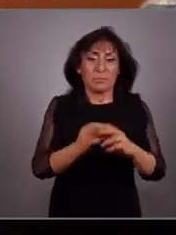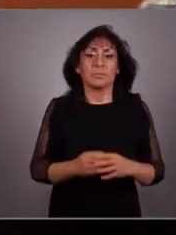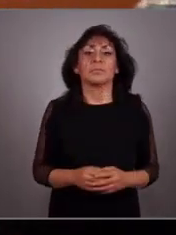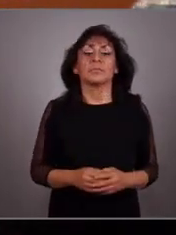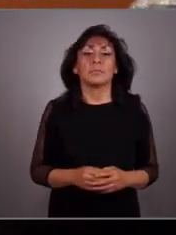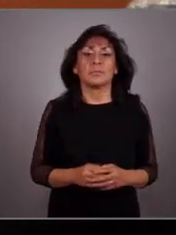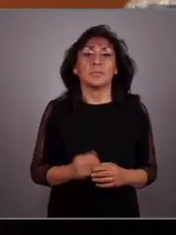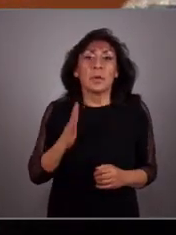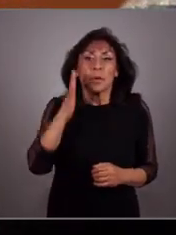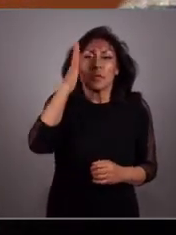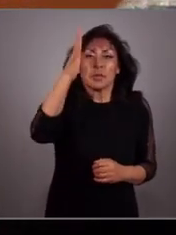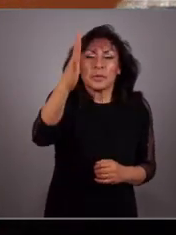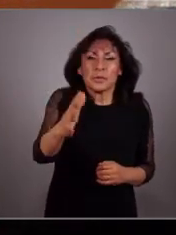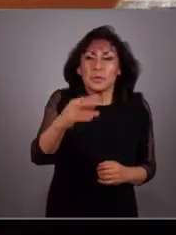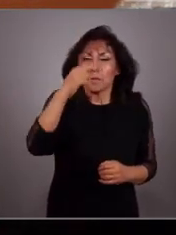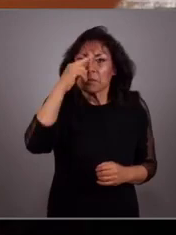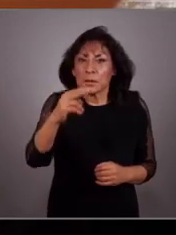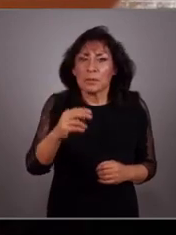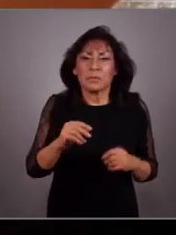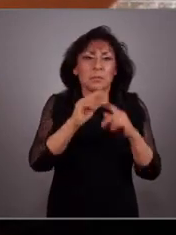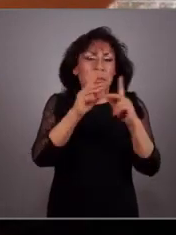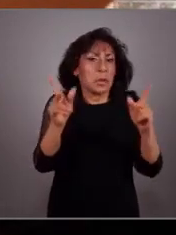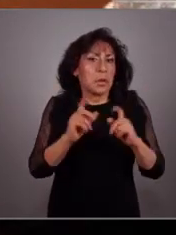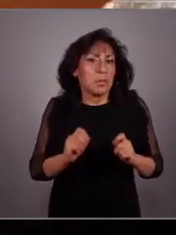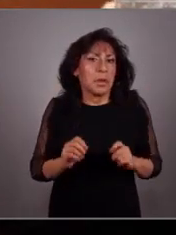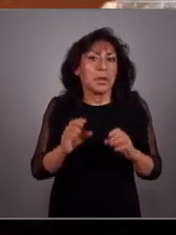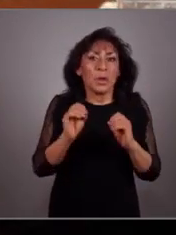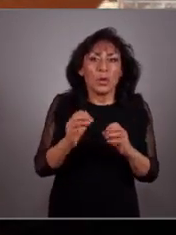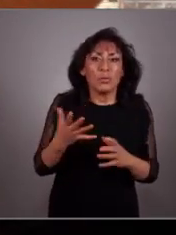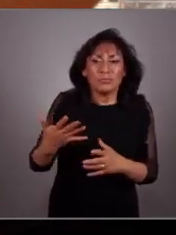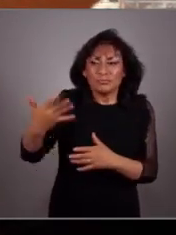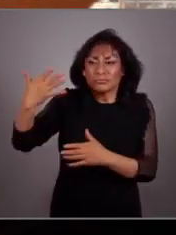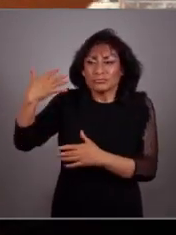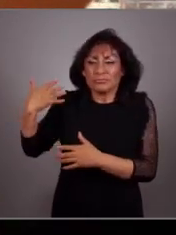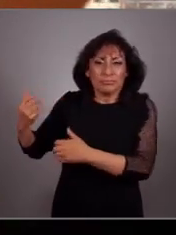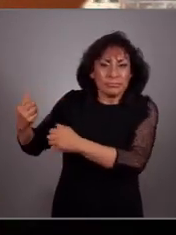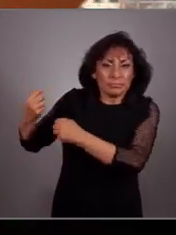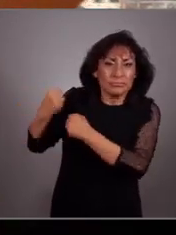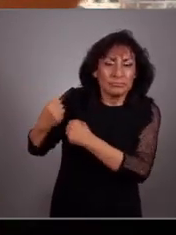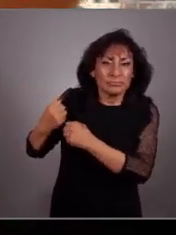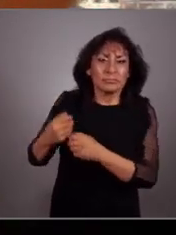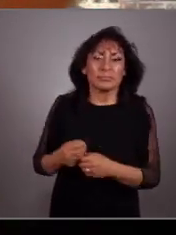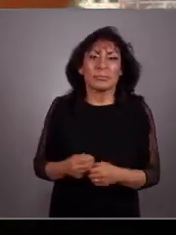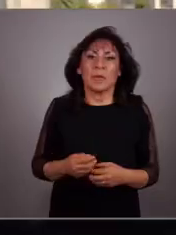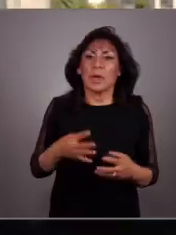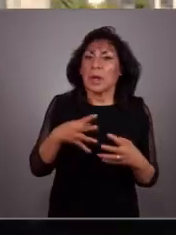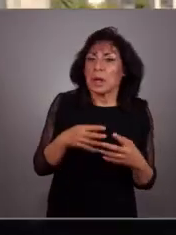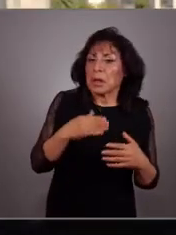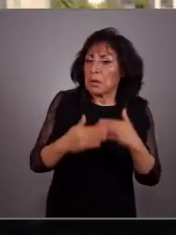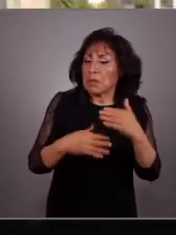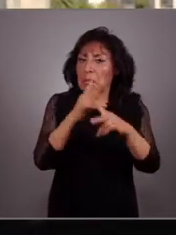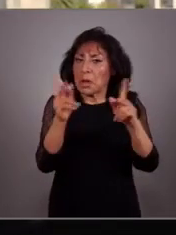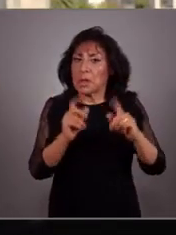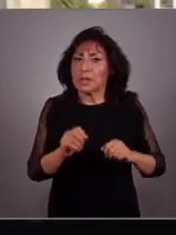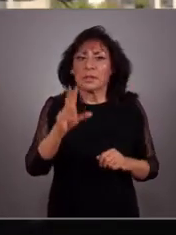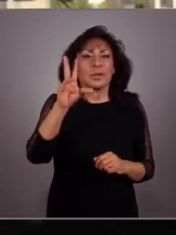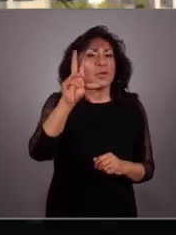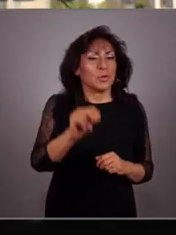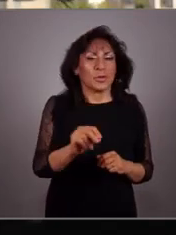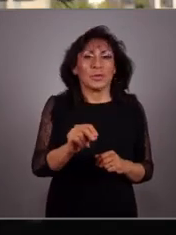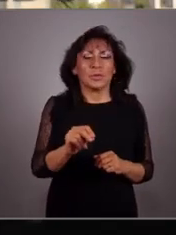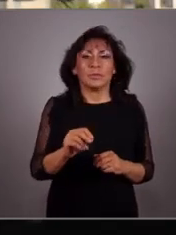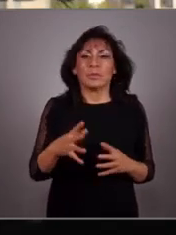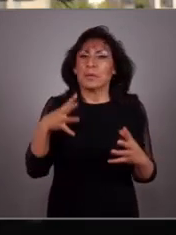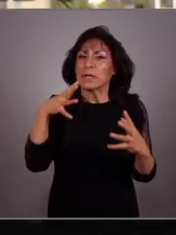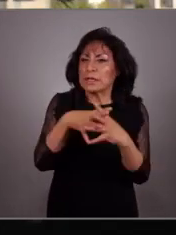es de respeto. ¿El futuro de México será en paz o seguirá condenado al pasado? La guerra no hace la